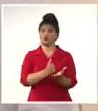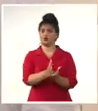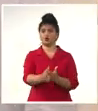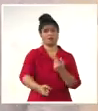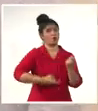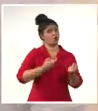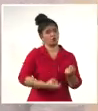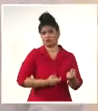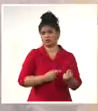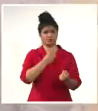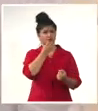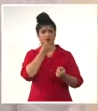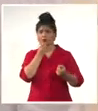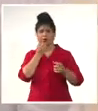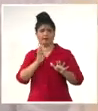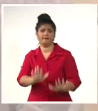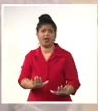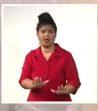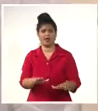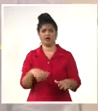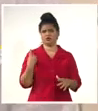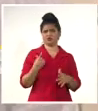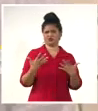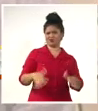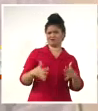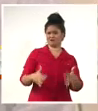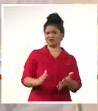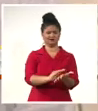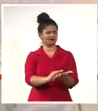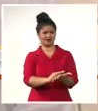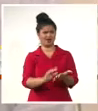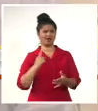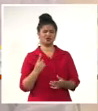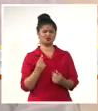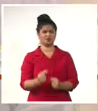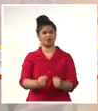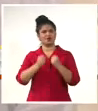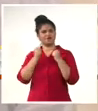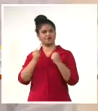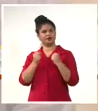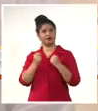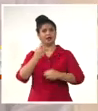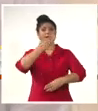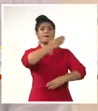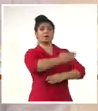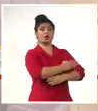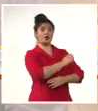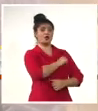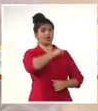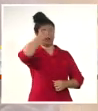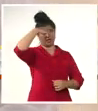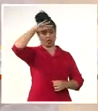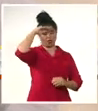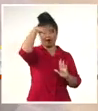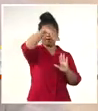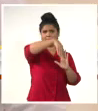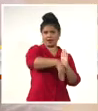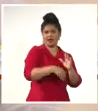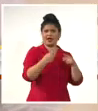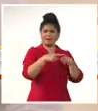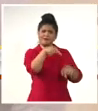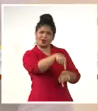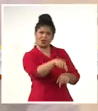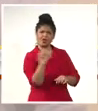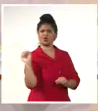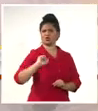aparte, el bloqueo está en la raíz, en el tronco, en las ramas y en los frutos de